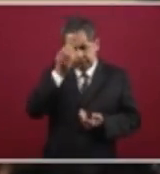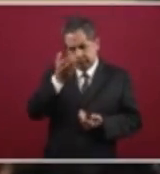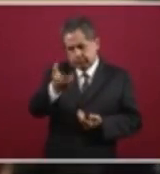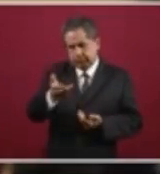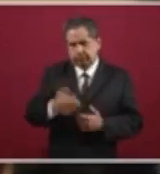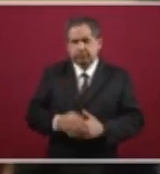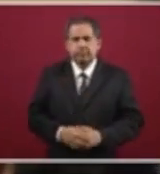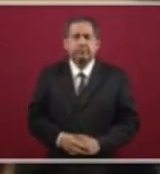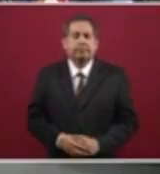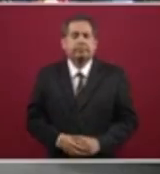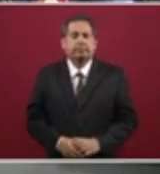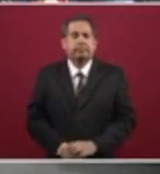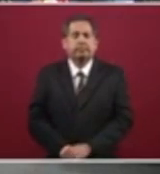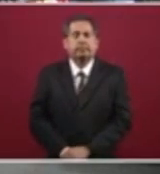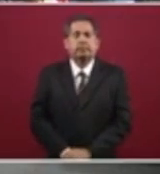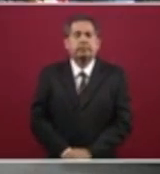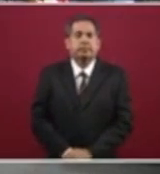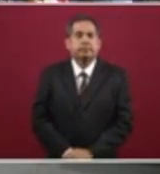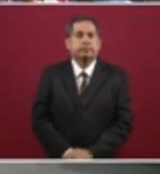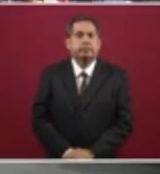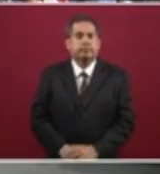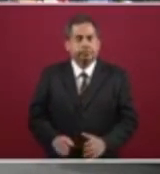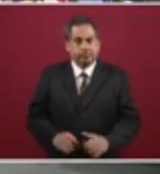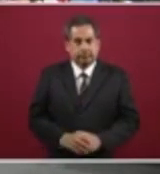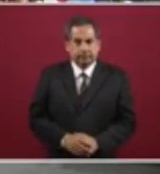respecto? Bueno,